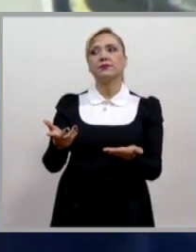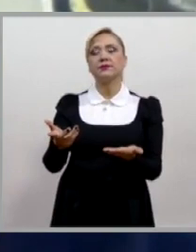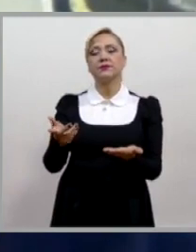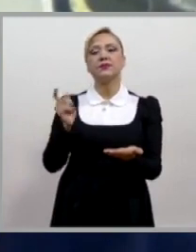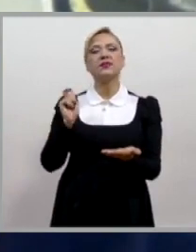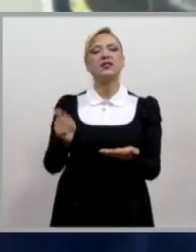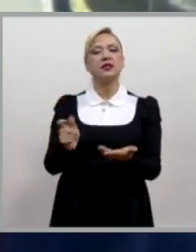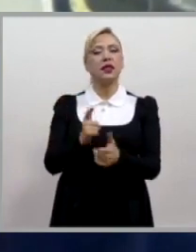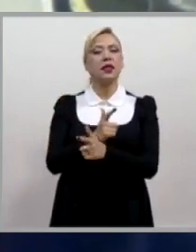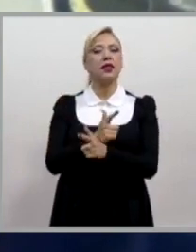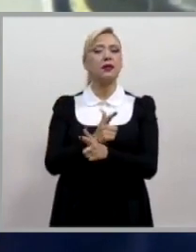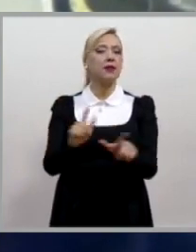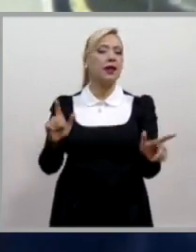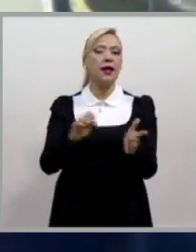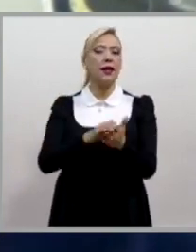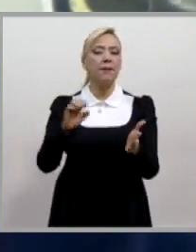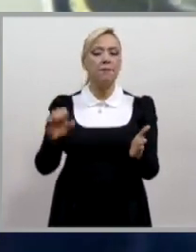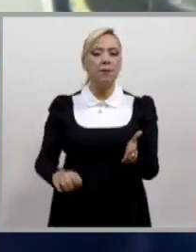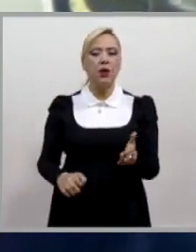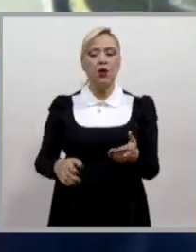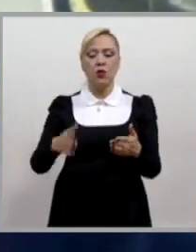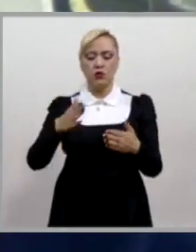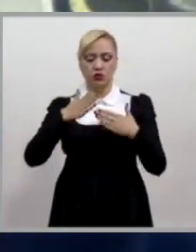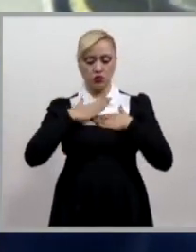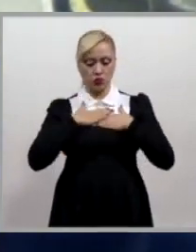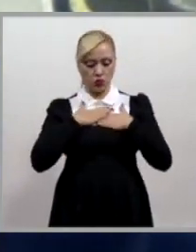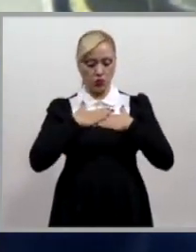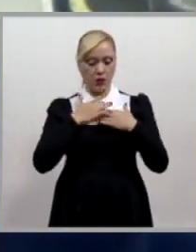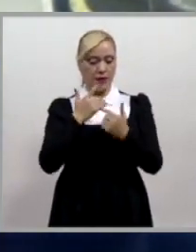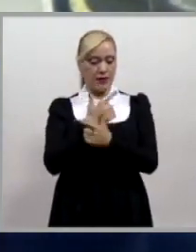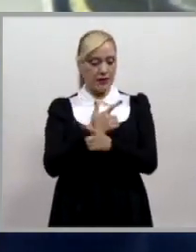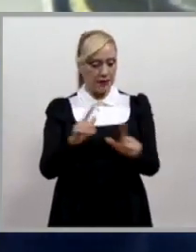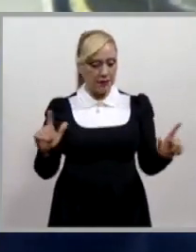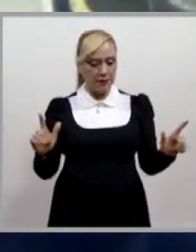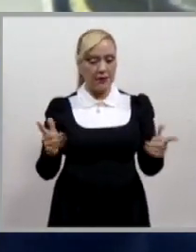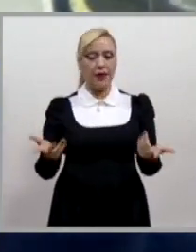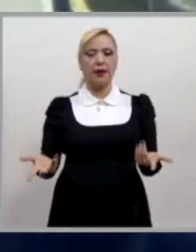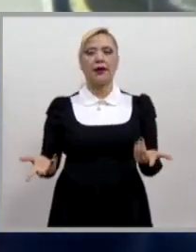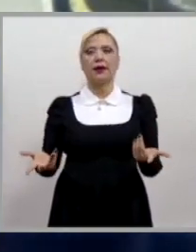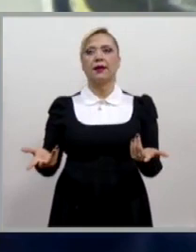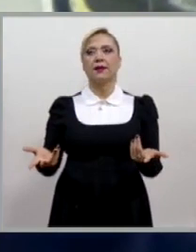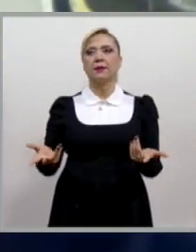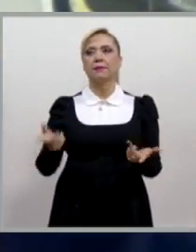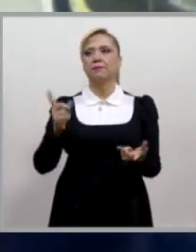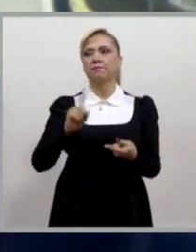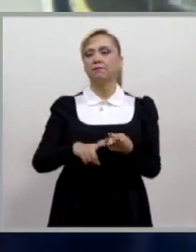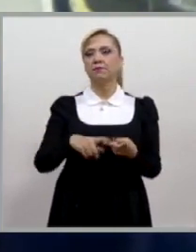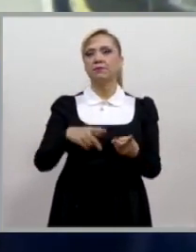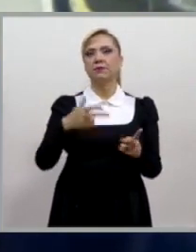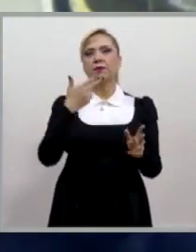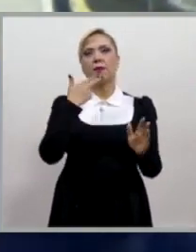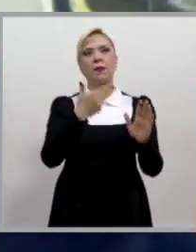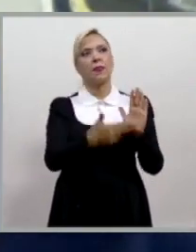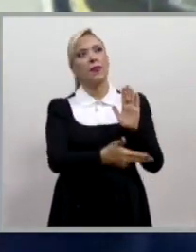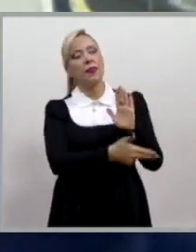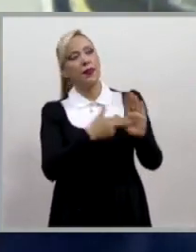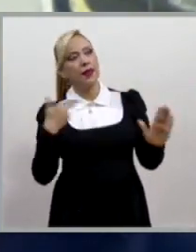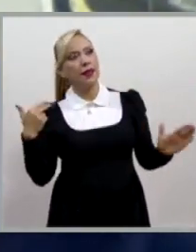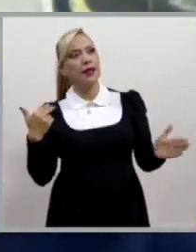derechos de libertad clásicos como por ejemplo libertad personal frente a una detención arbitraria, embargo de